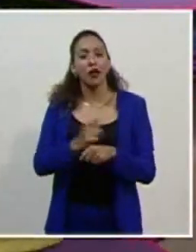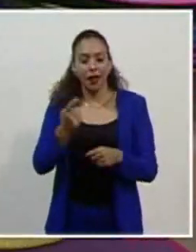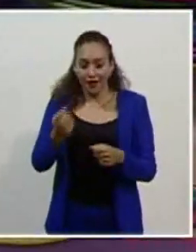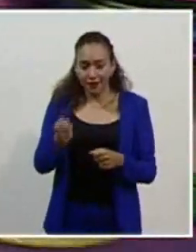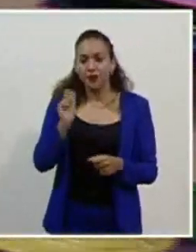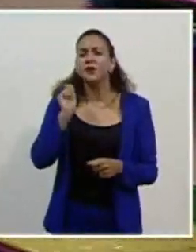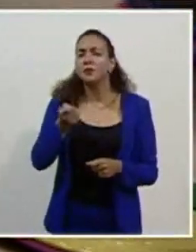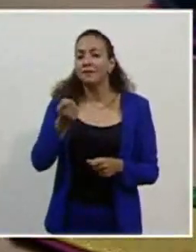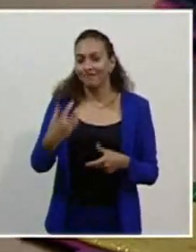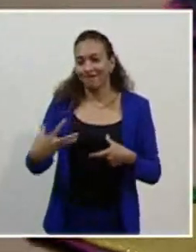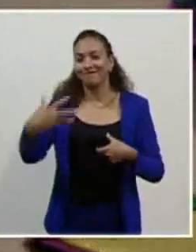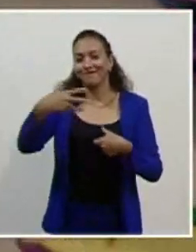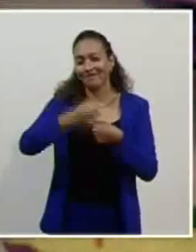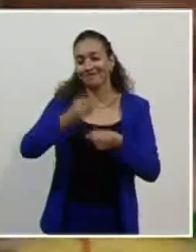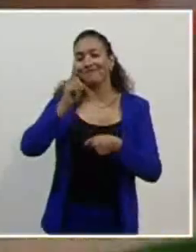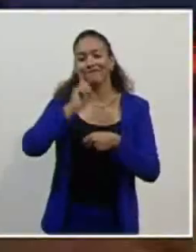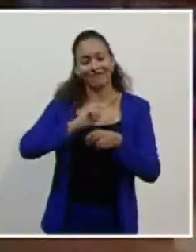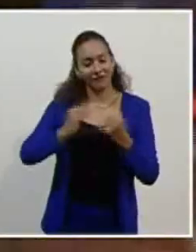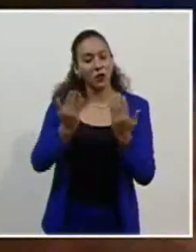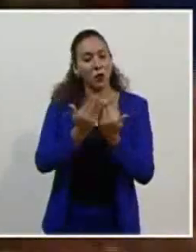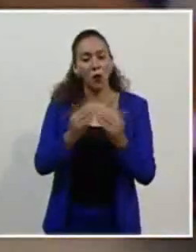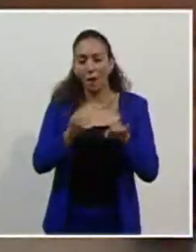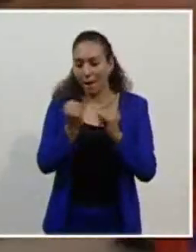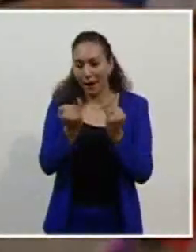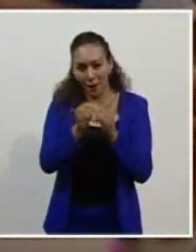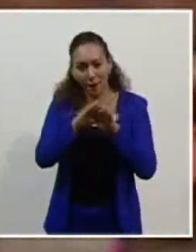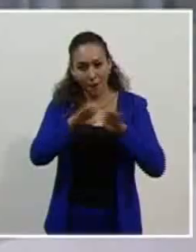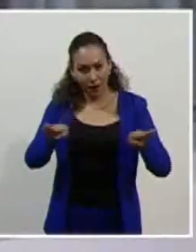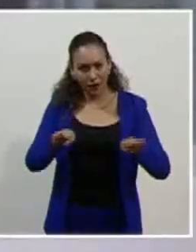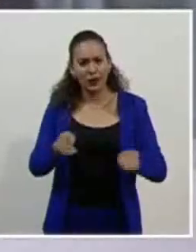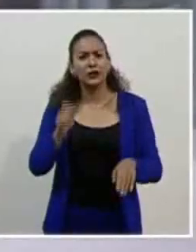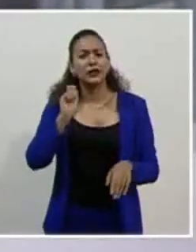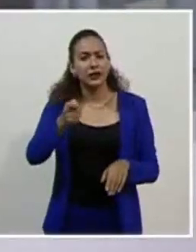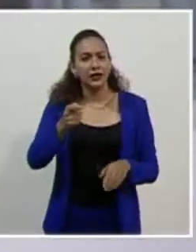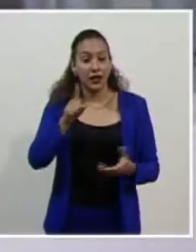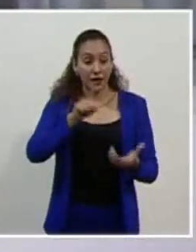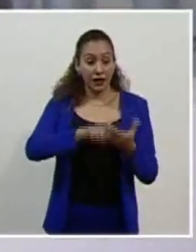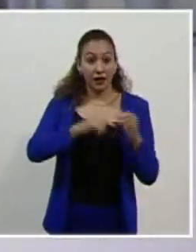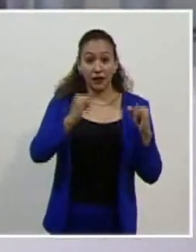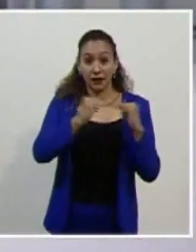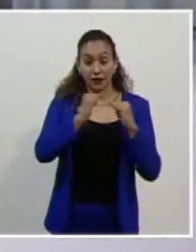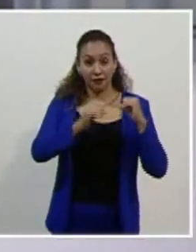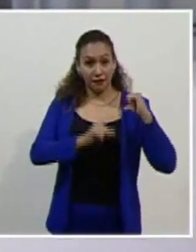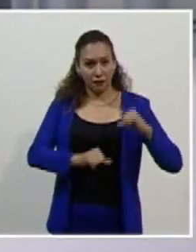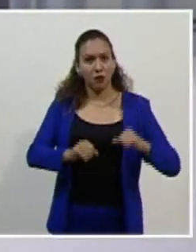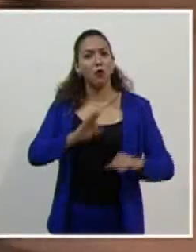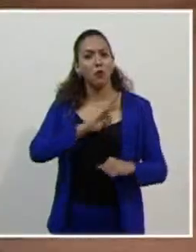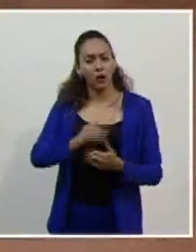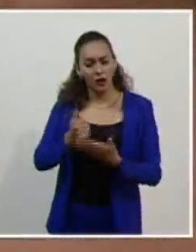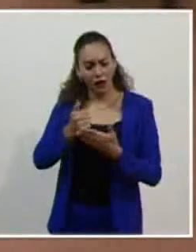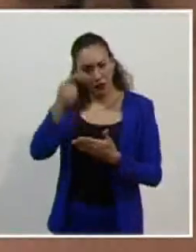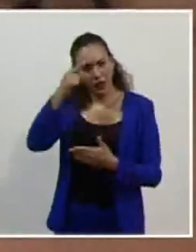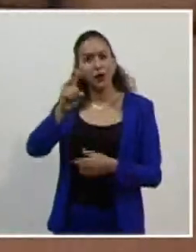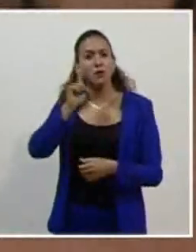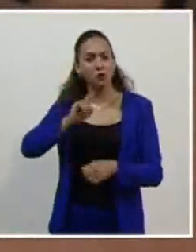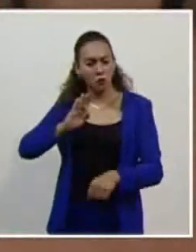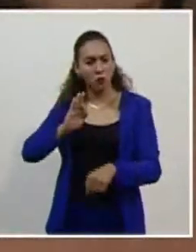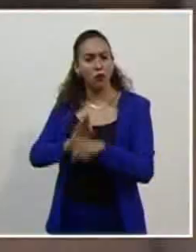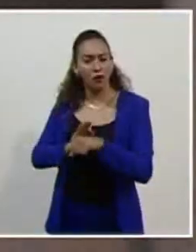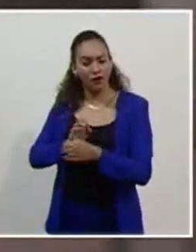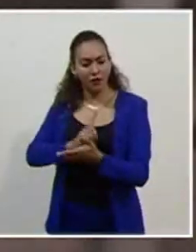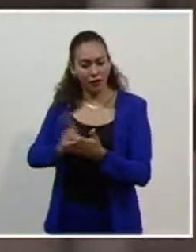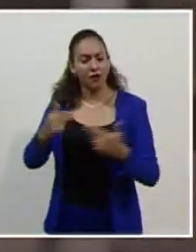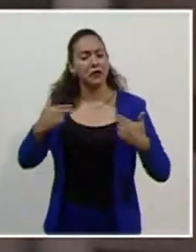electoral, sino que también es un testimonio del compromiso de las autoridades electorales con la protección de los derechos humanos y la